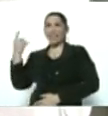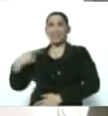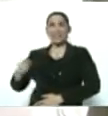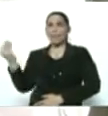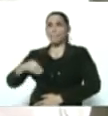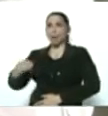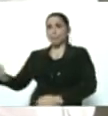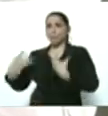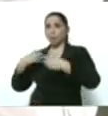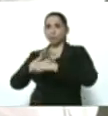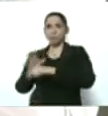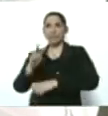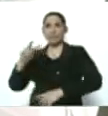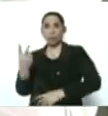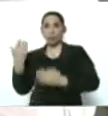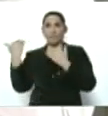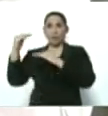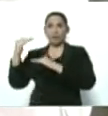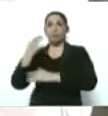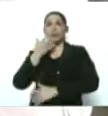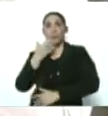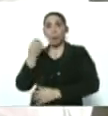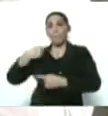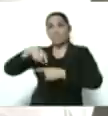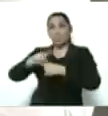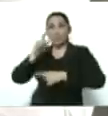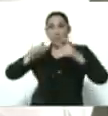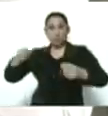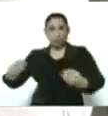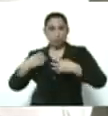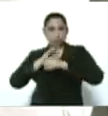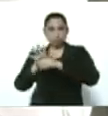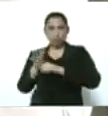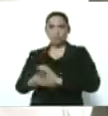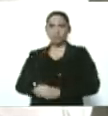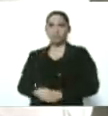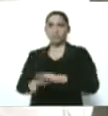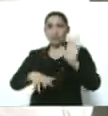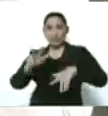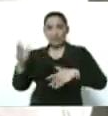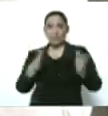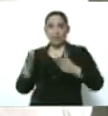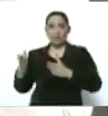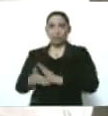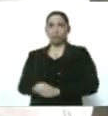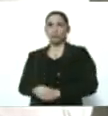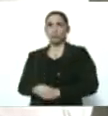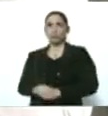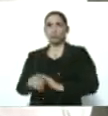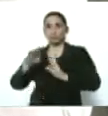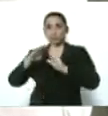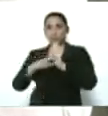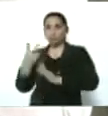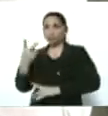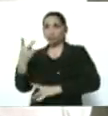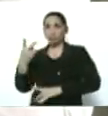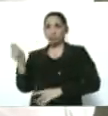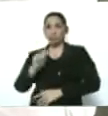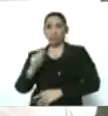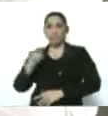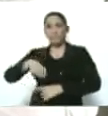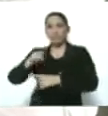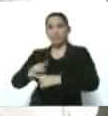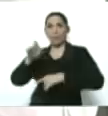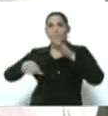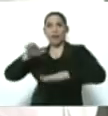Y luego, la segunda fase, cuando aparecen los primeros casos, el 13 de marzo, por cierto, ayer cumplimos 2 meses que tuvimos los primeros casos